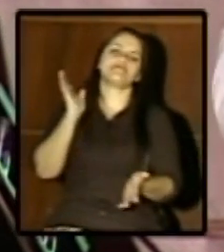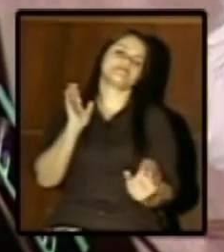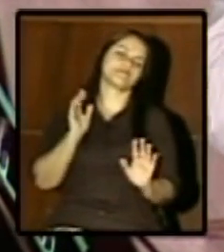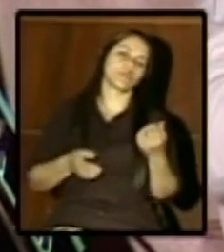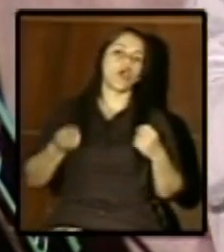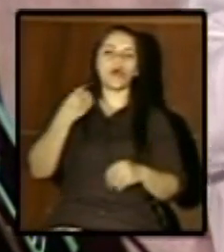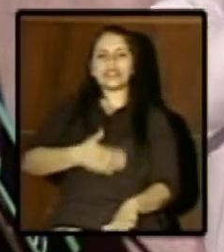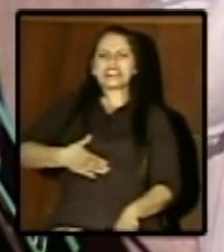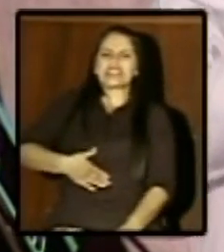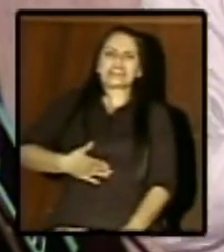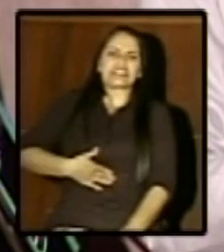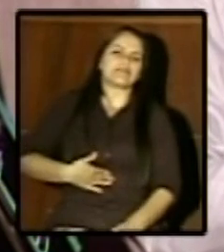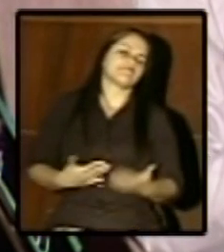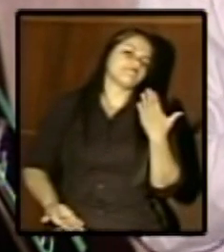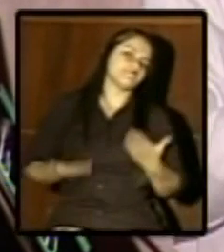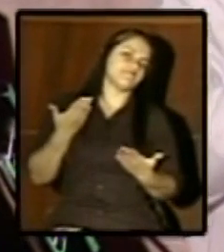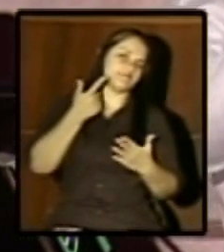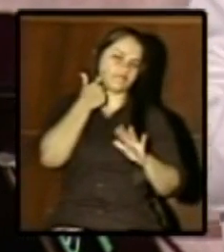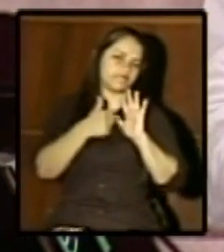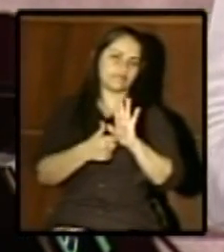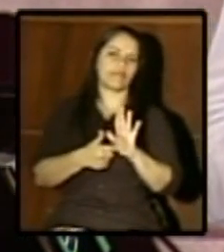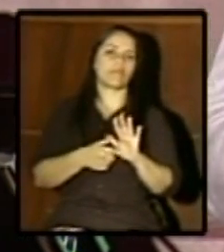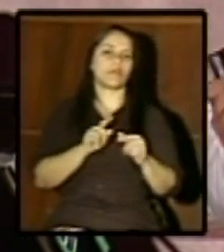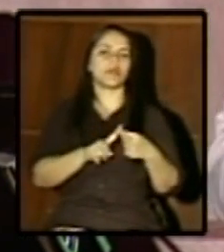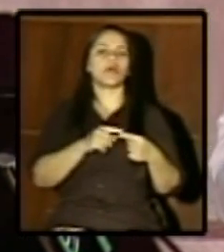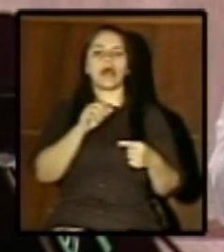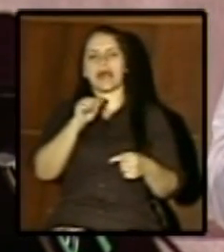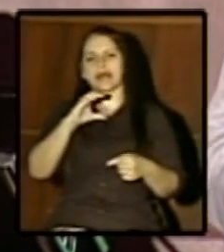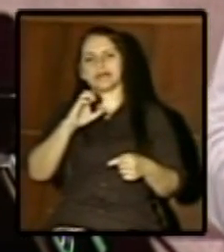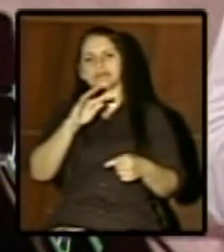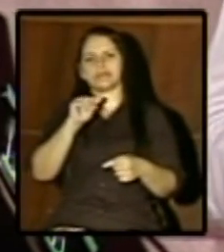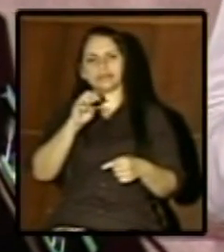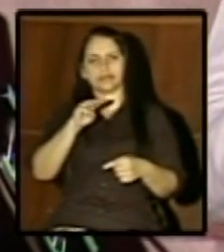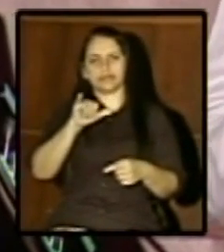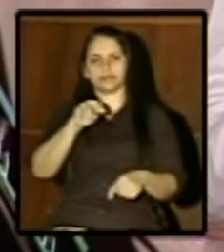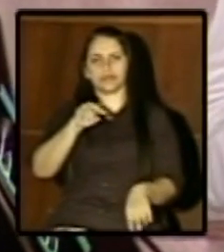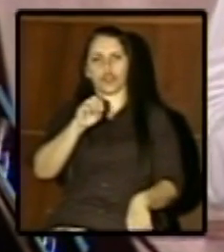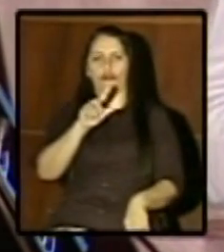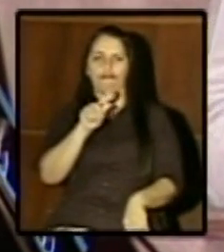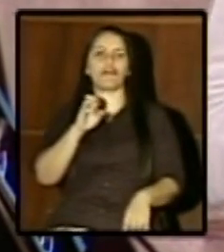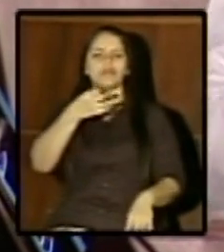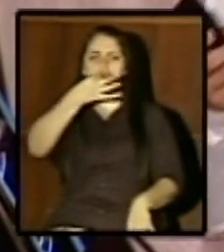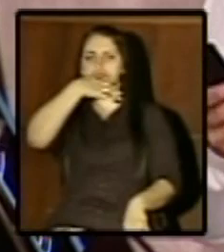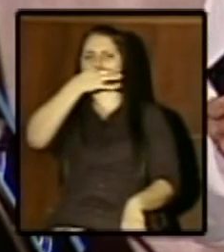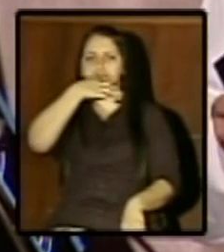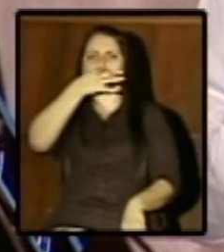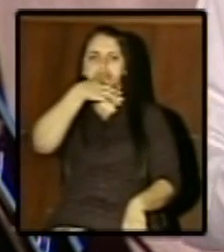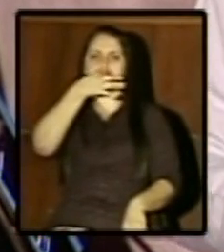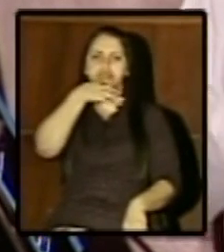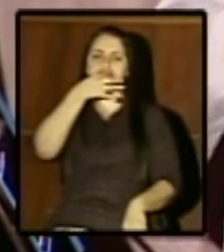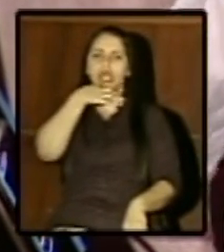constantemente porque me daño el riñón o tengo un problema gastrointestinal. Lo que sí puedo tomar más constantemente son el acetaminofén